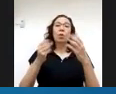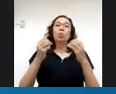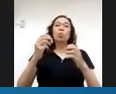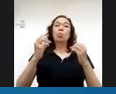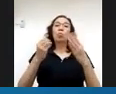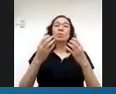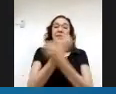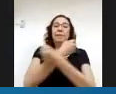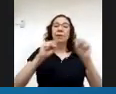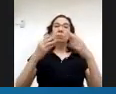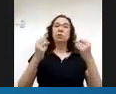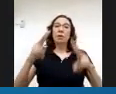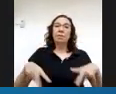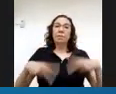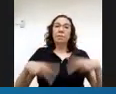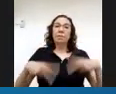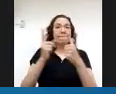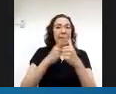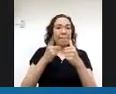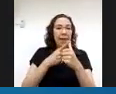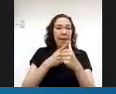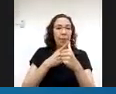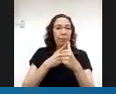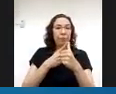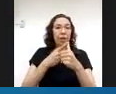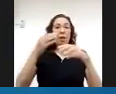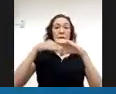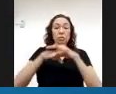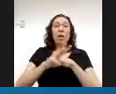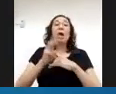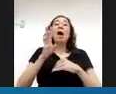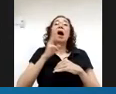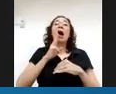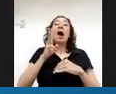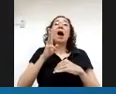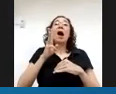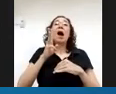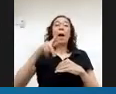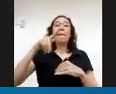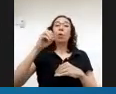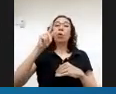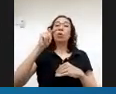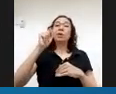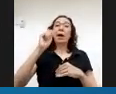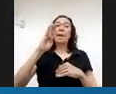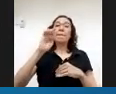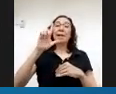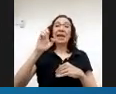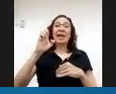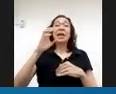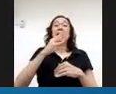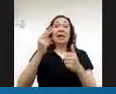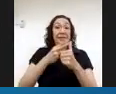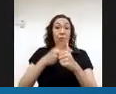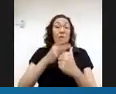humanidad. La primera fue la introducción del agua potable y la segunda es la